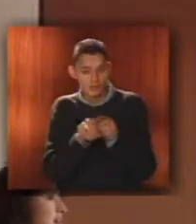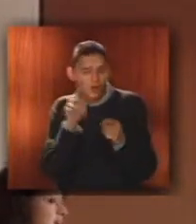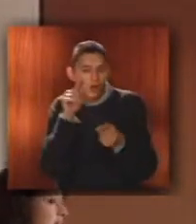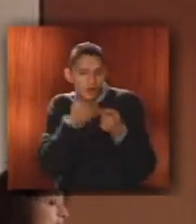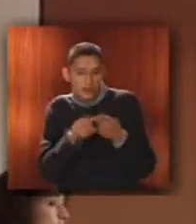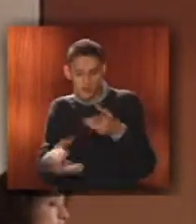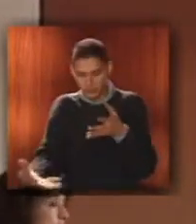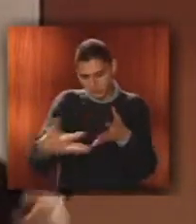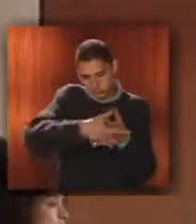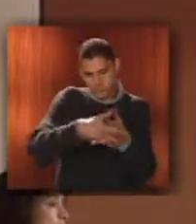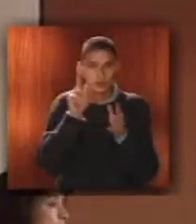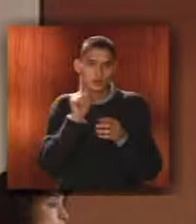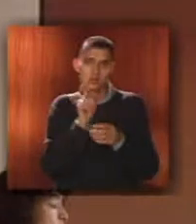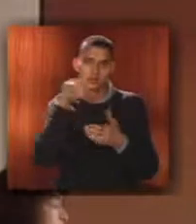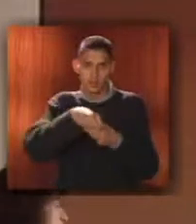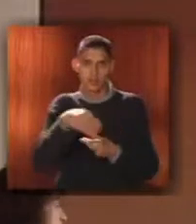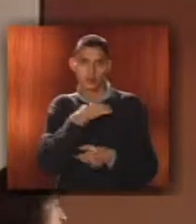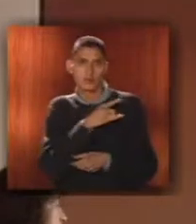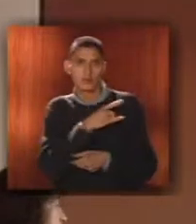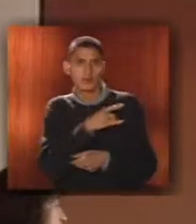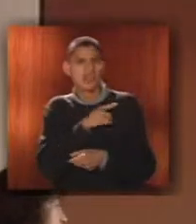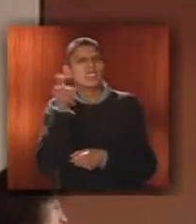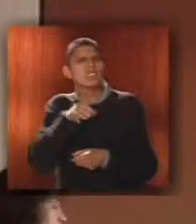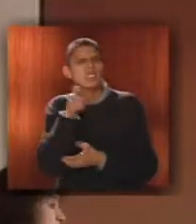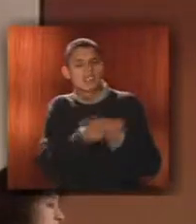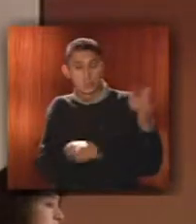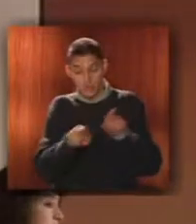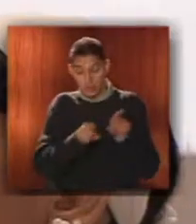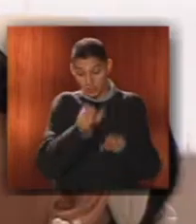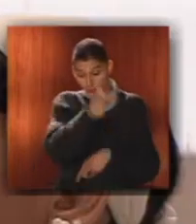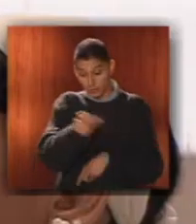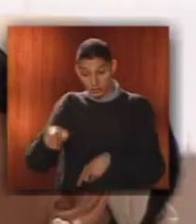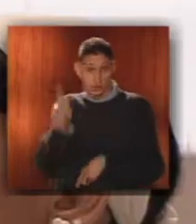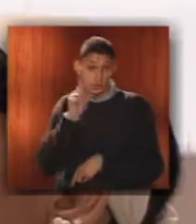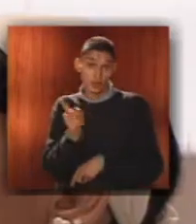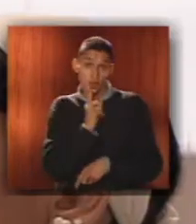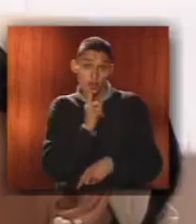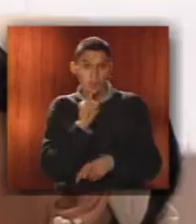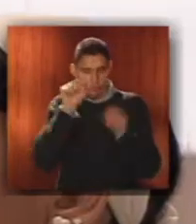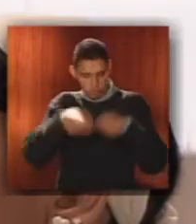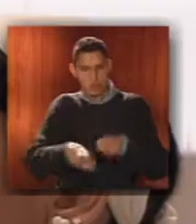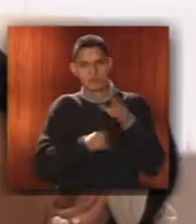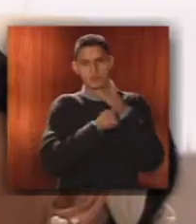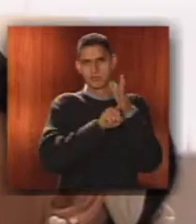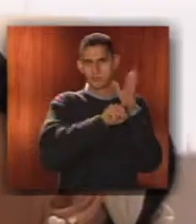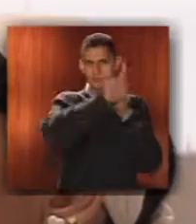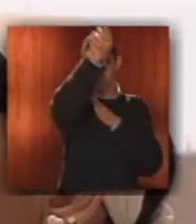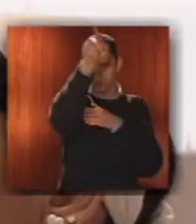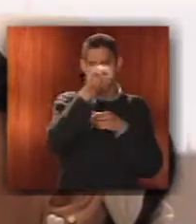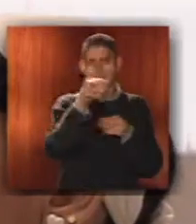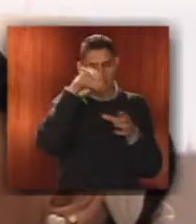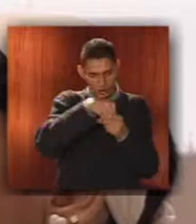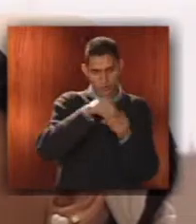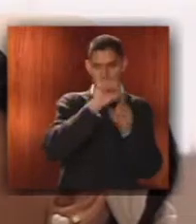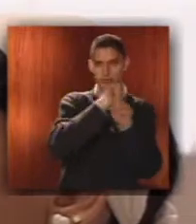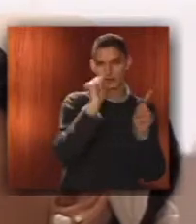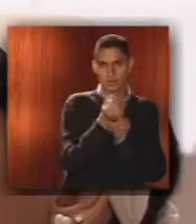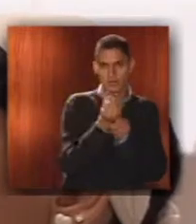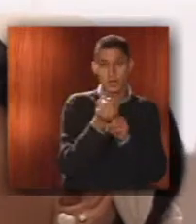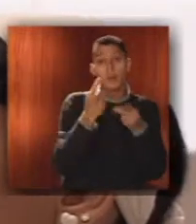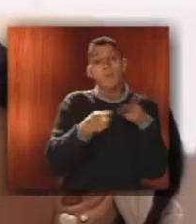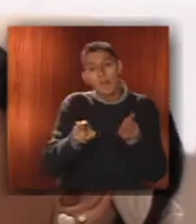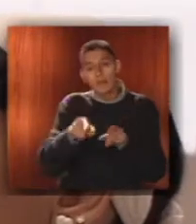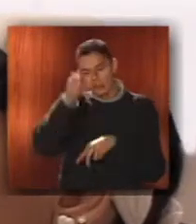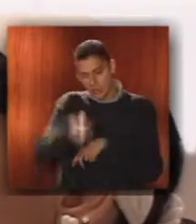la inclusión de las personas sordas en la universidad. Que ellos sean sujetos que puedan desarrollarse